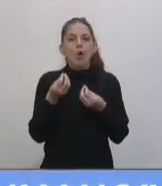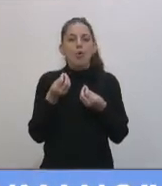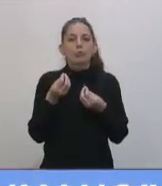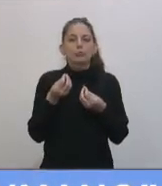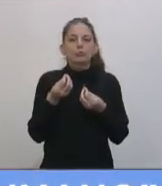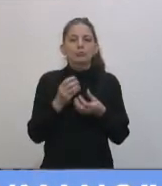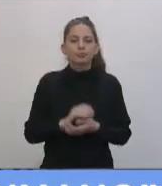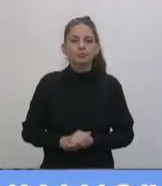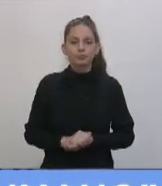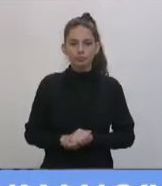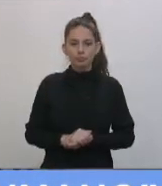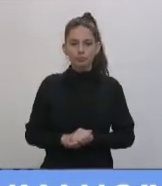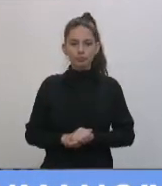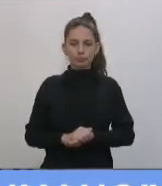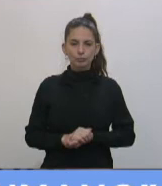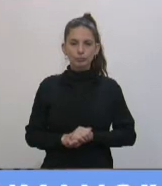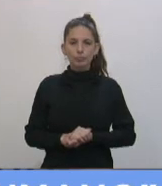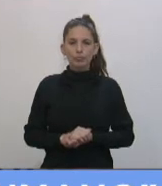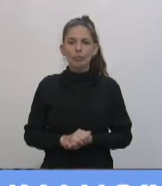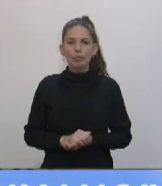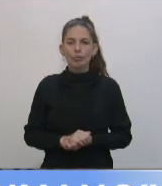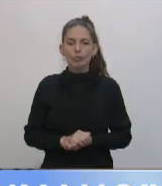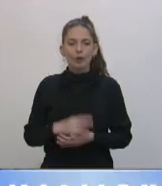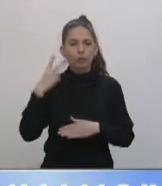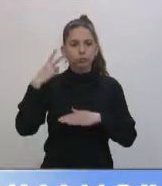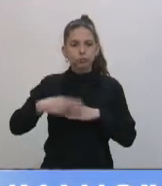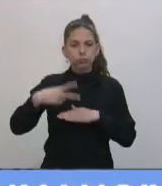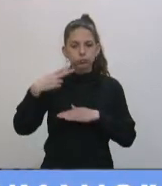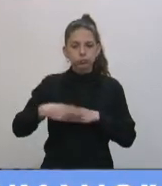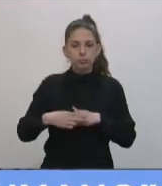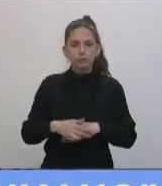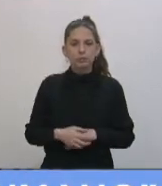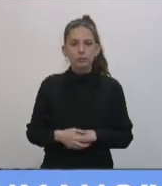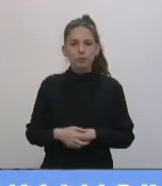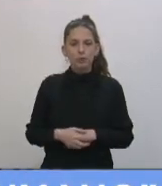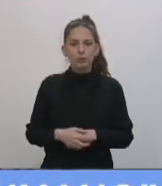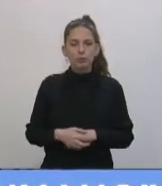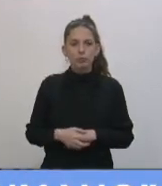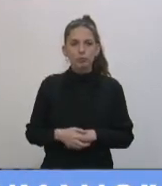epopeyas, pero no es nada menos la tensión entre dos modelos. Un modelo que